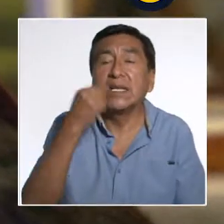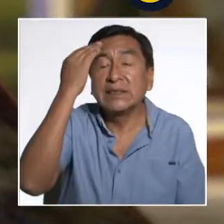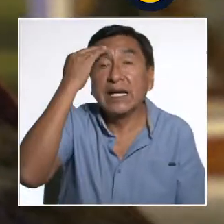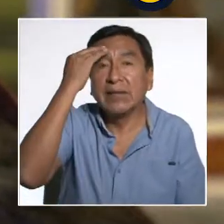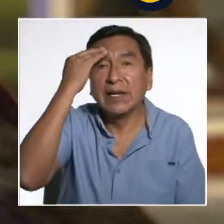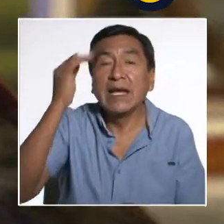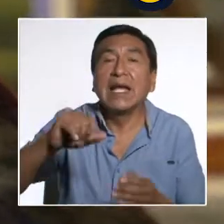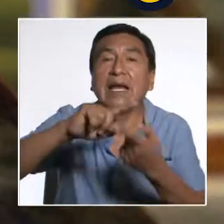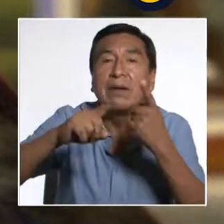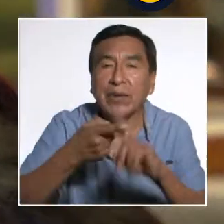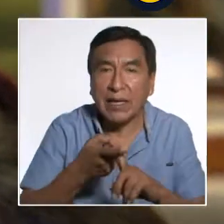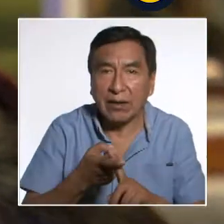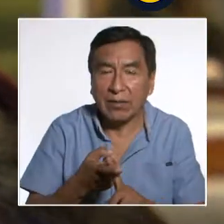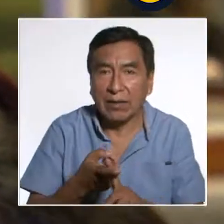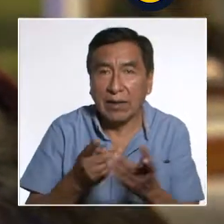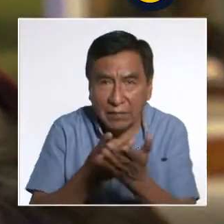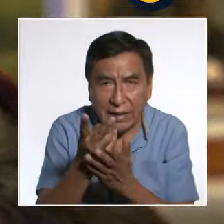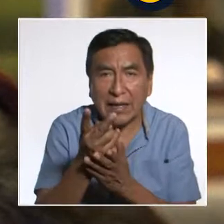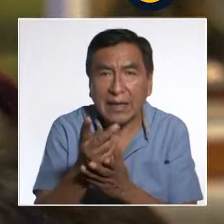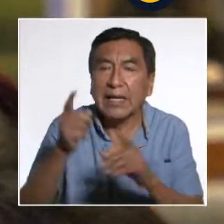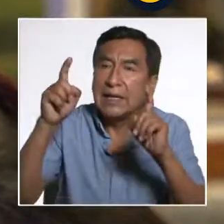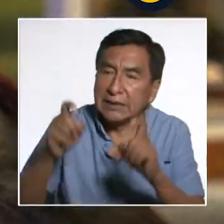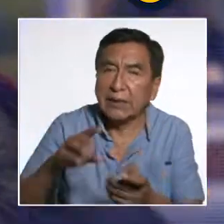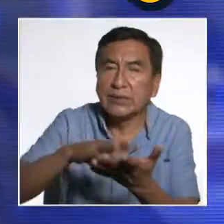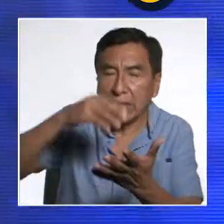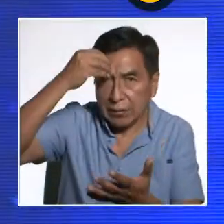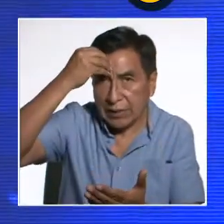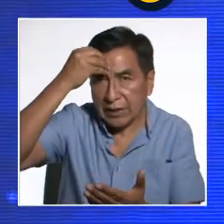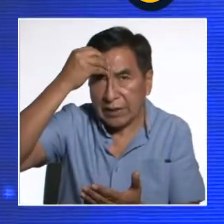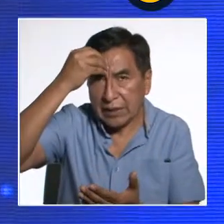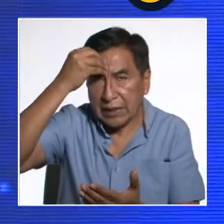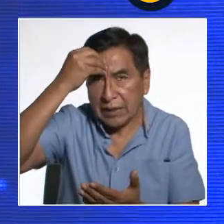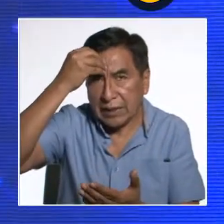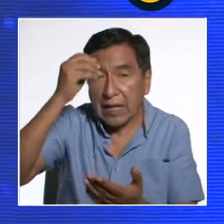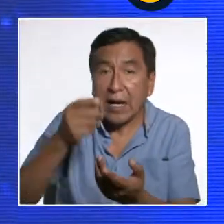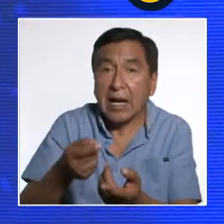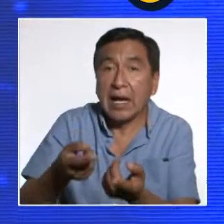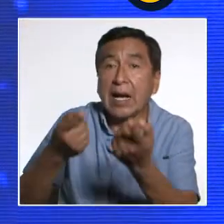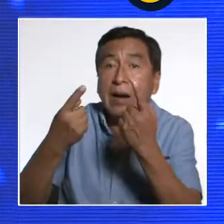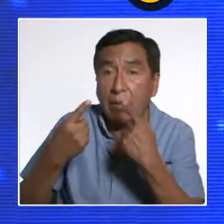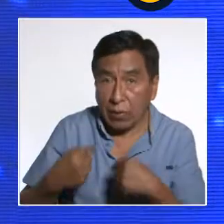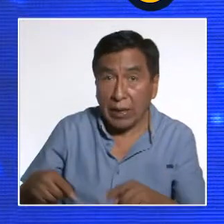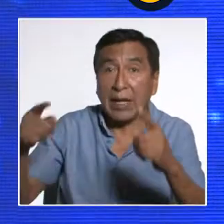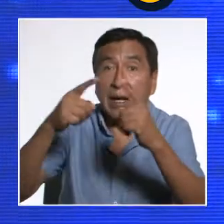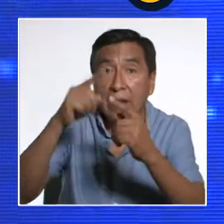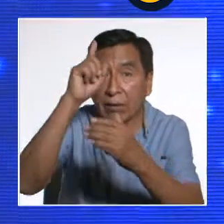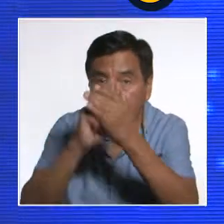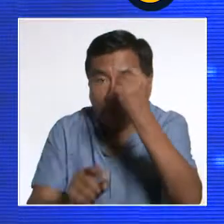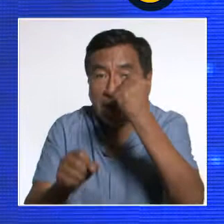amigo. Y la verdad que necesitamos aprender a volver a confiar en la gente.